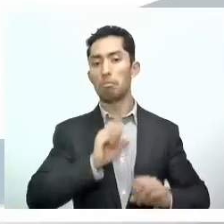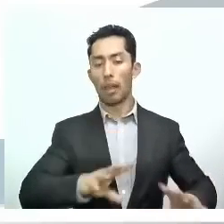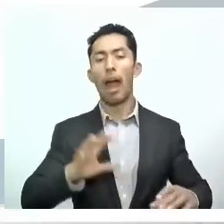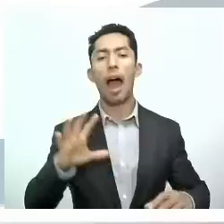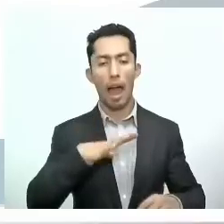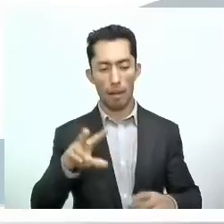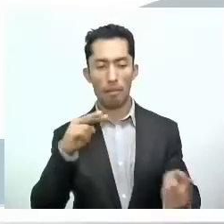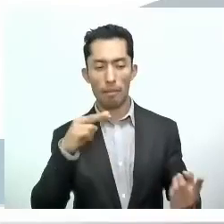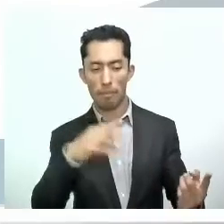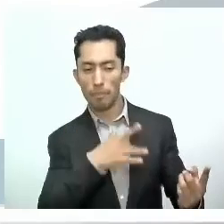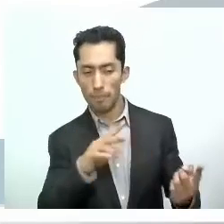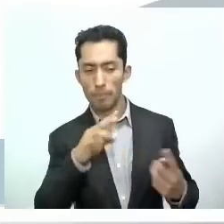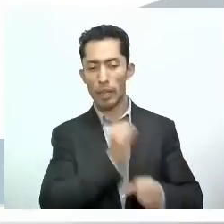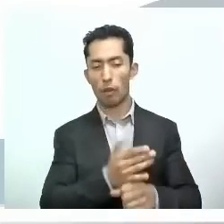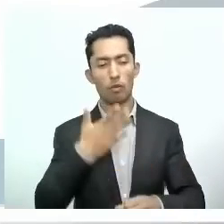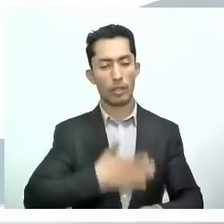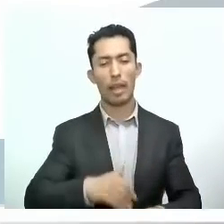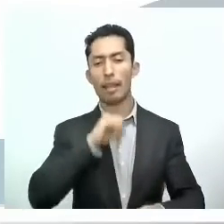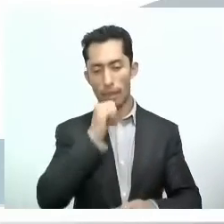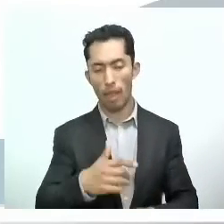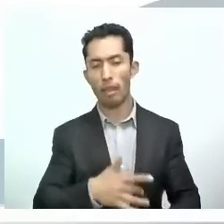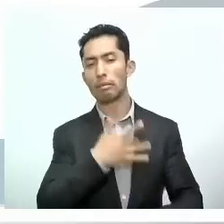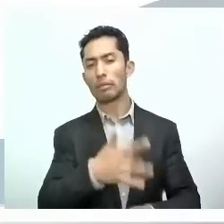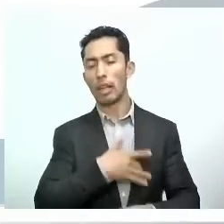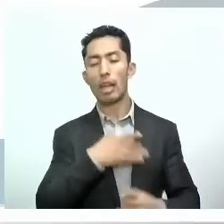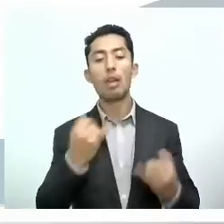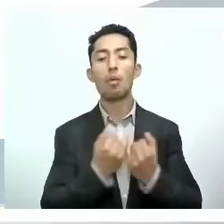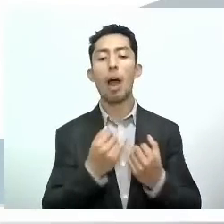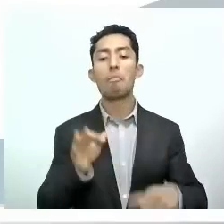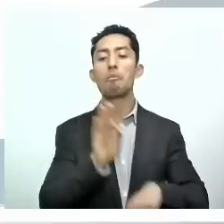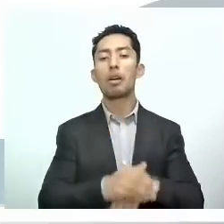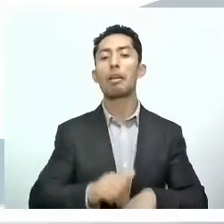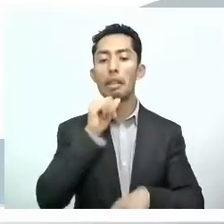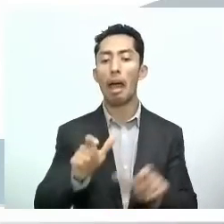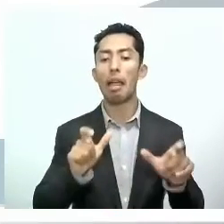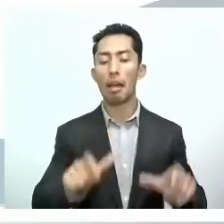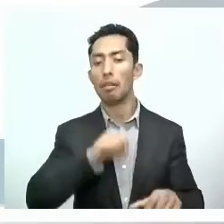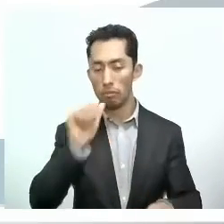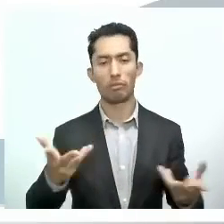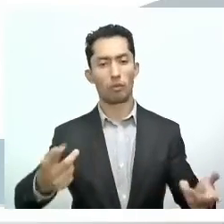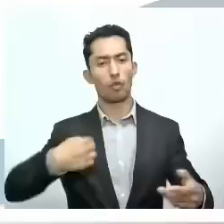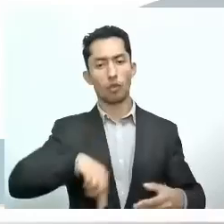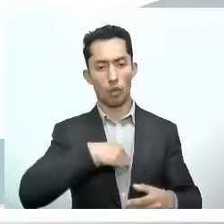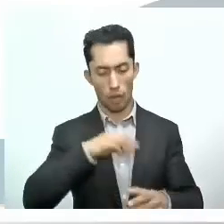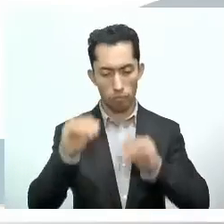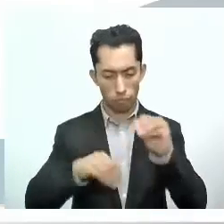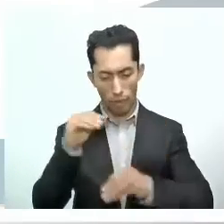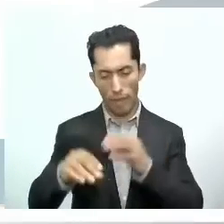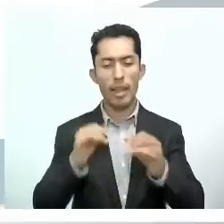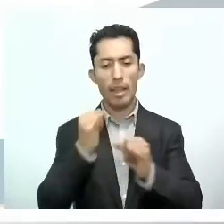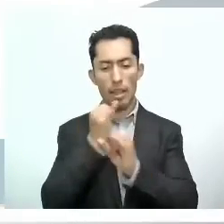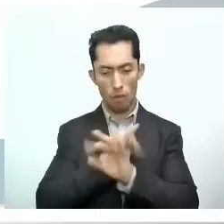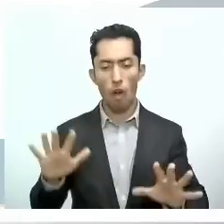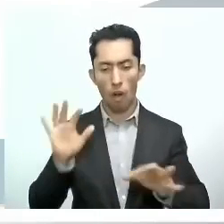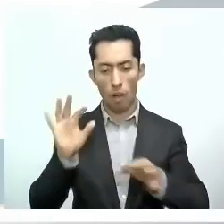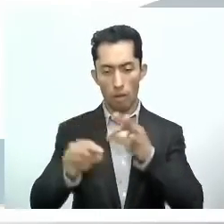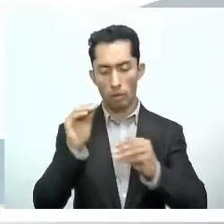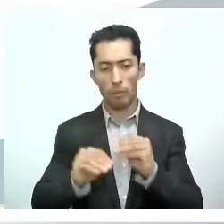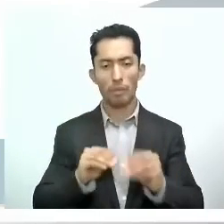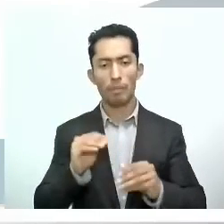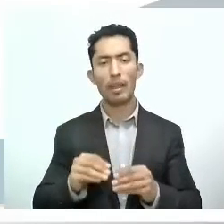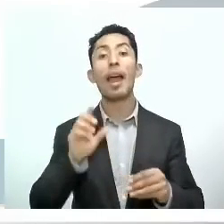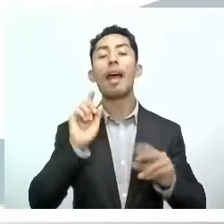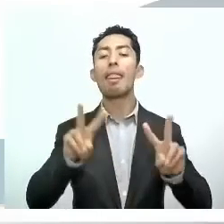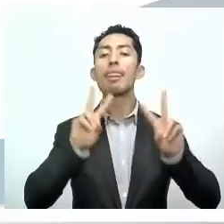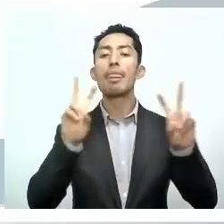injusticia y hay una percepción de desprotección, ¿no? Ante esto nosotros hicimos un informe en su momento que se llamaba Desprotección